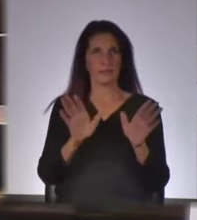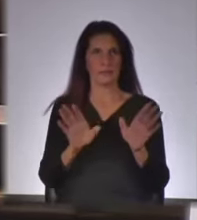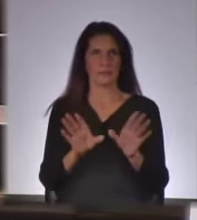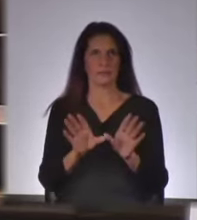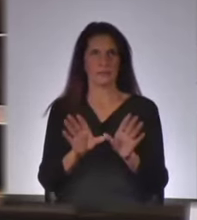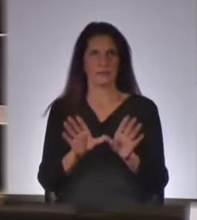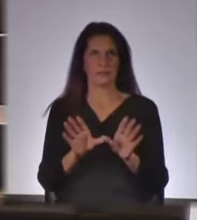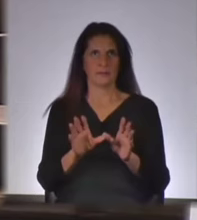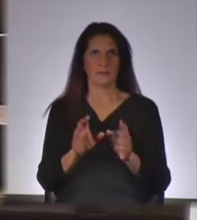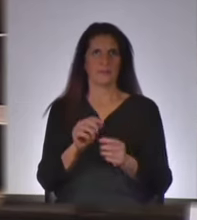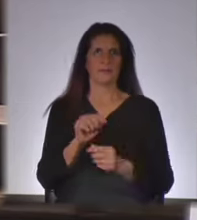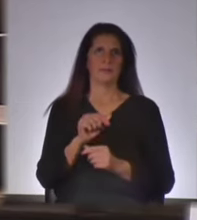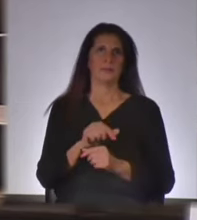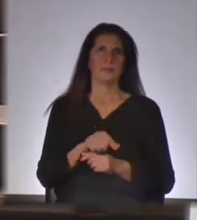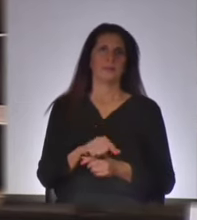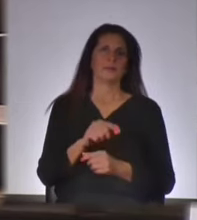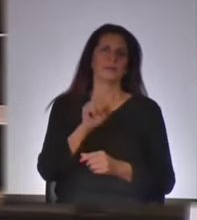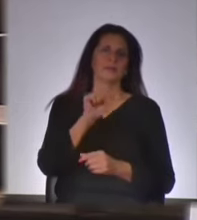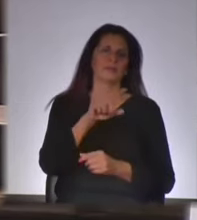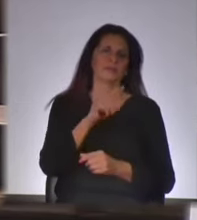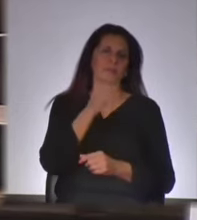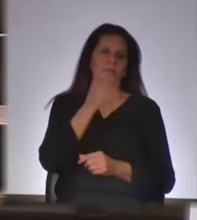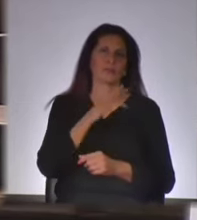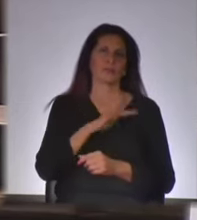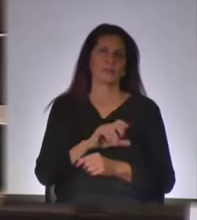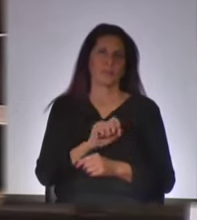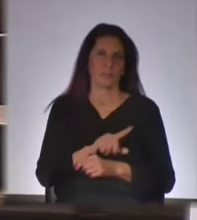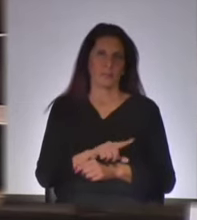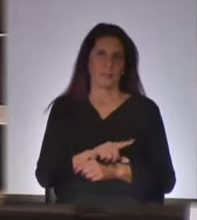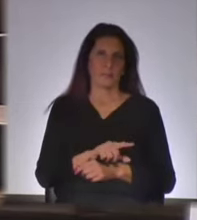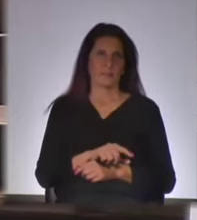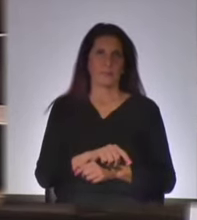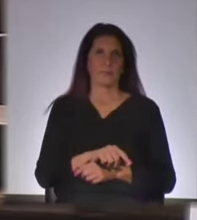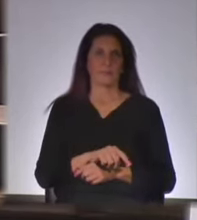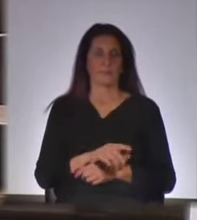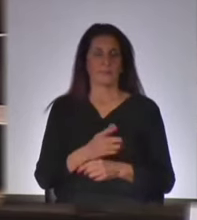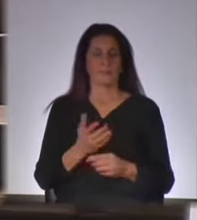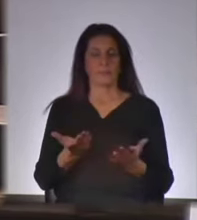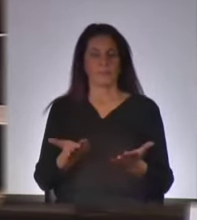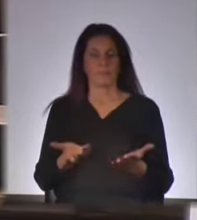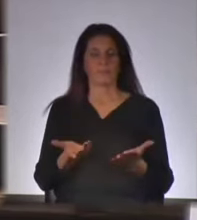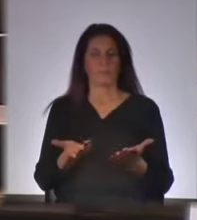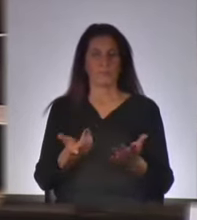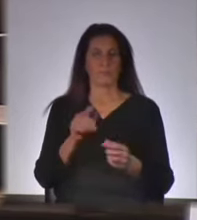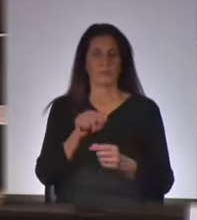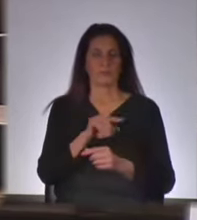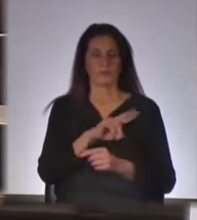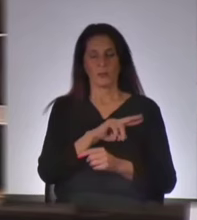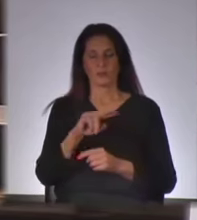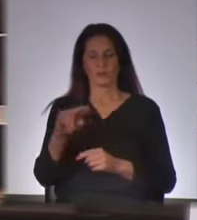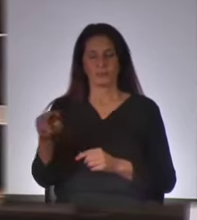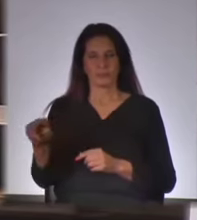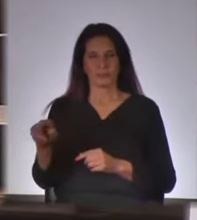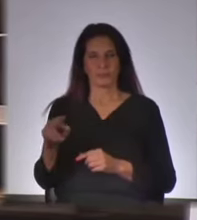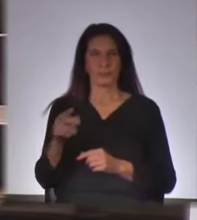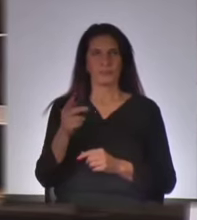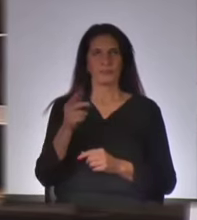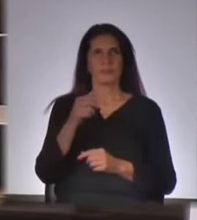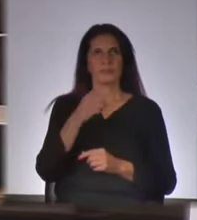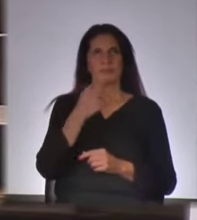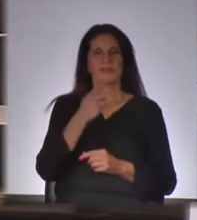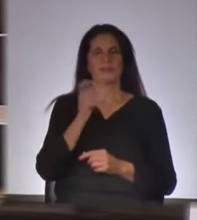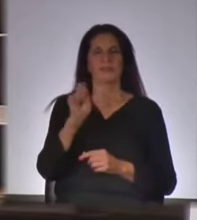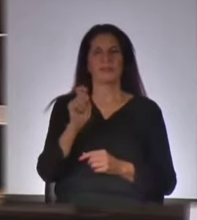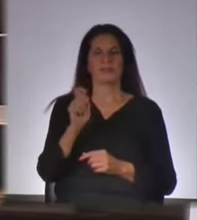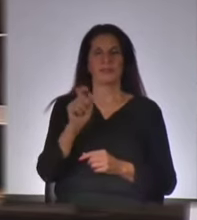duros en su historia y un montón que se mantiene con el silencio cómplice de quienes perpetraron